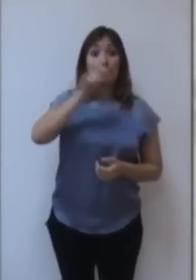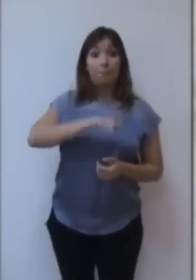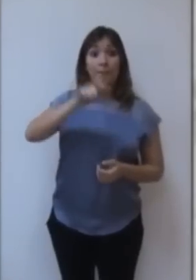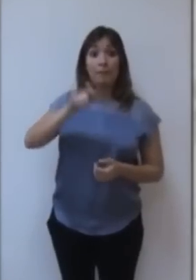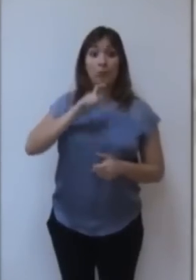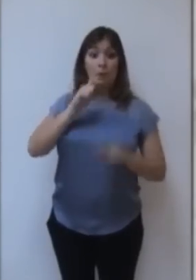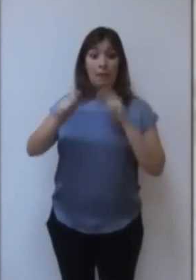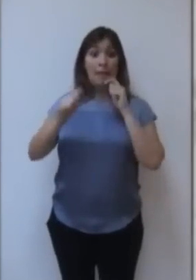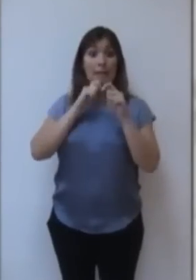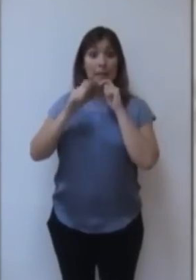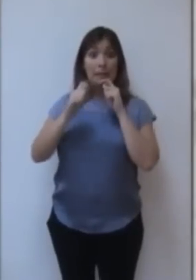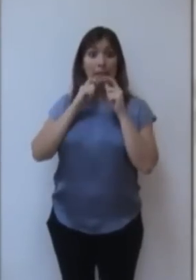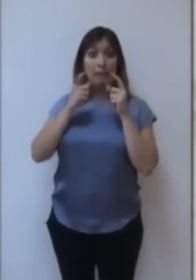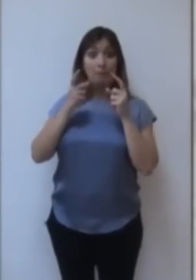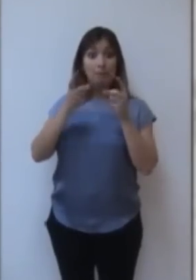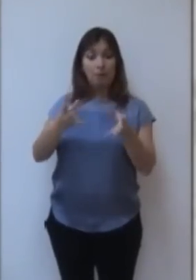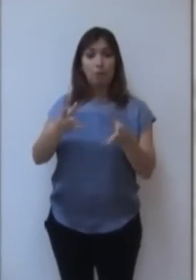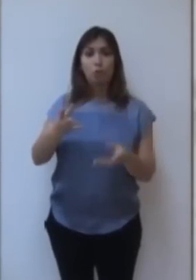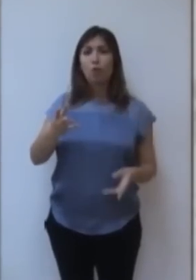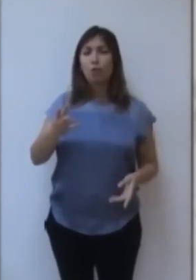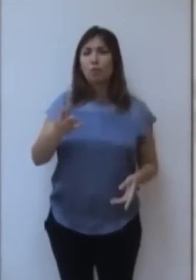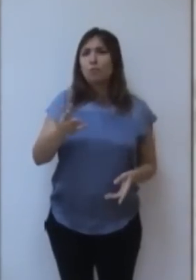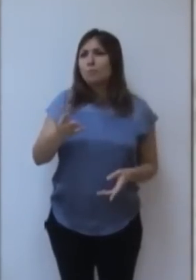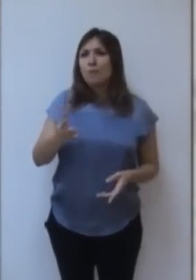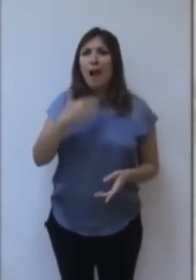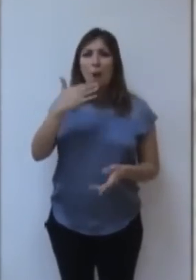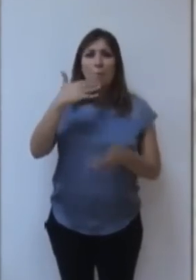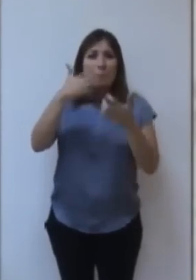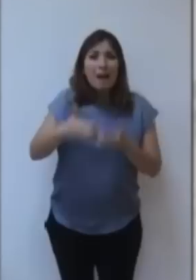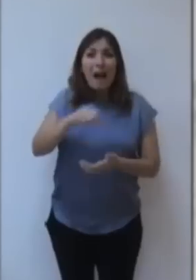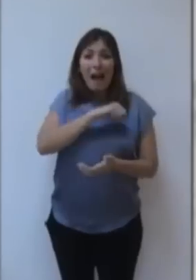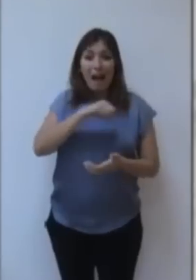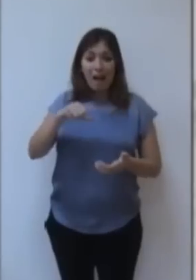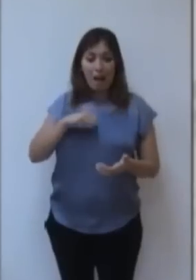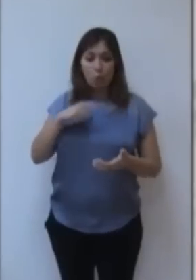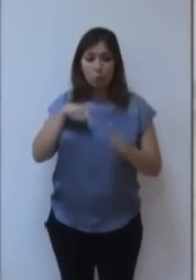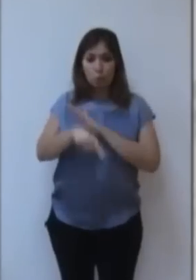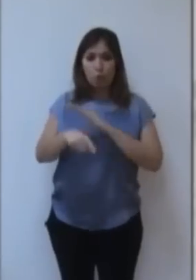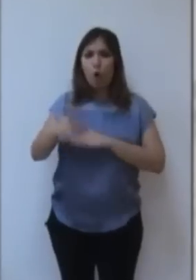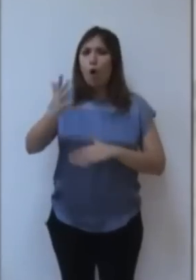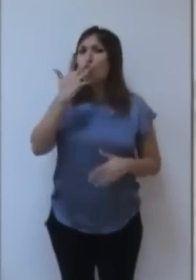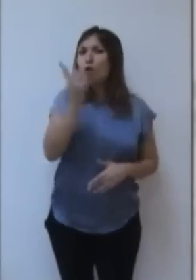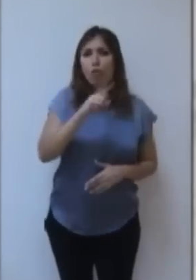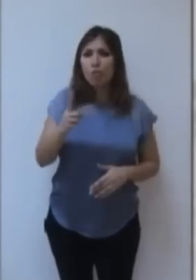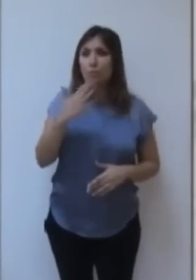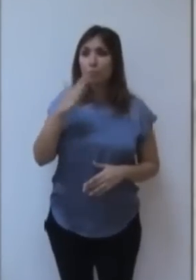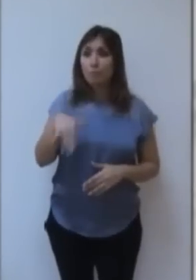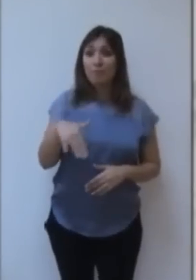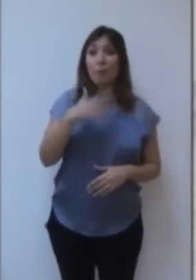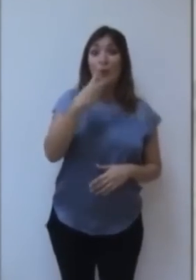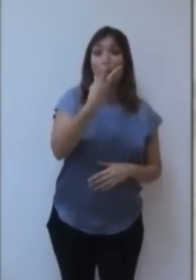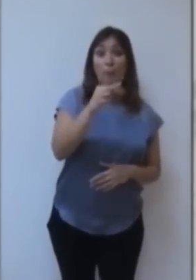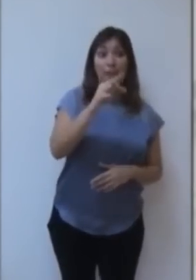se entrevistaron, no conocía ningún terminal de autoservicio, ninguno, pues de 20 personas,